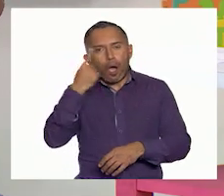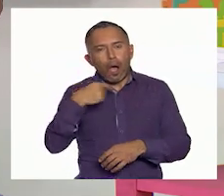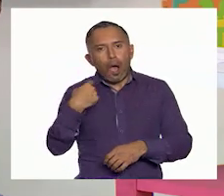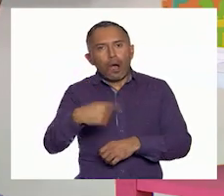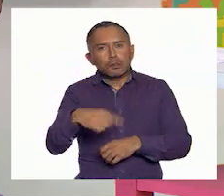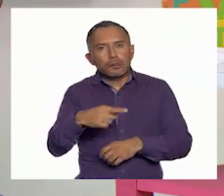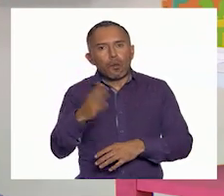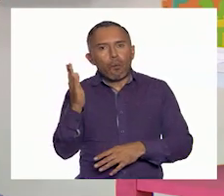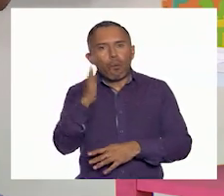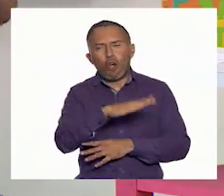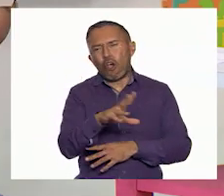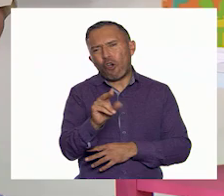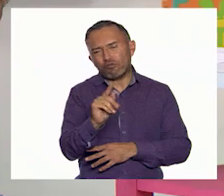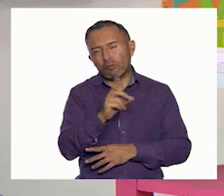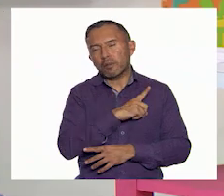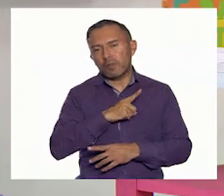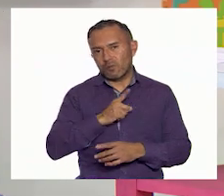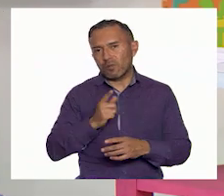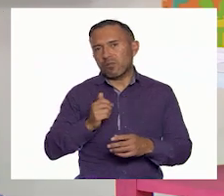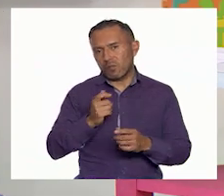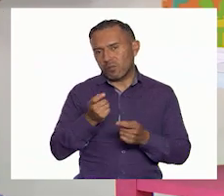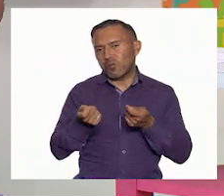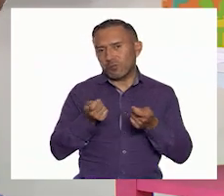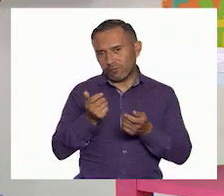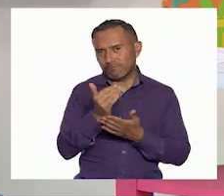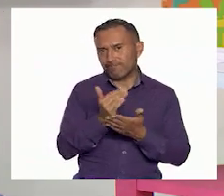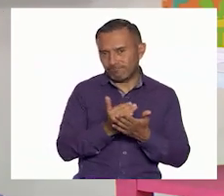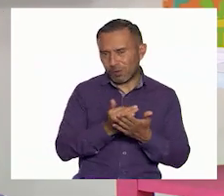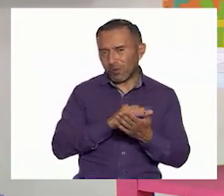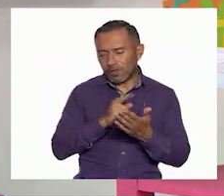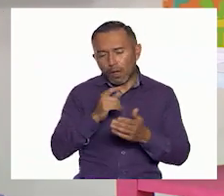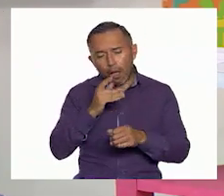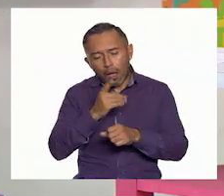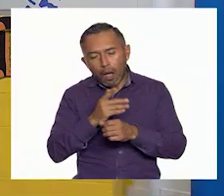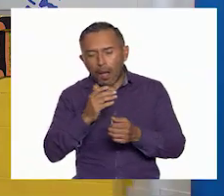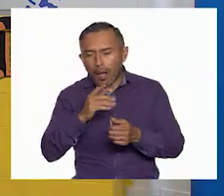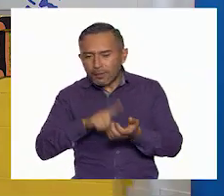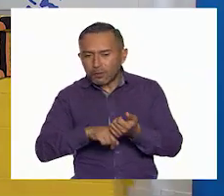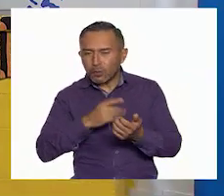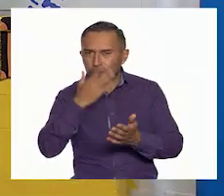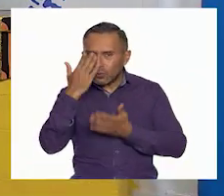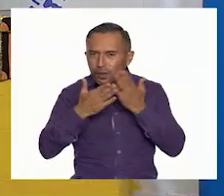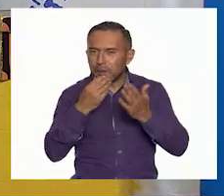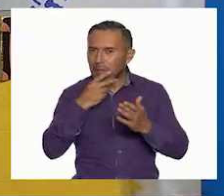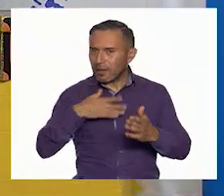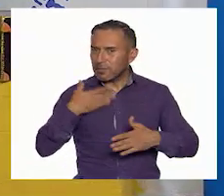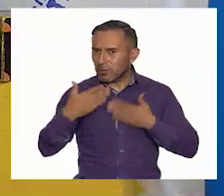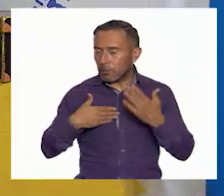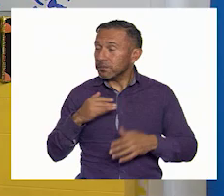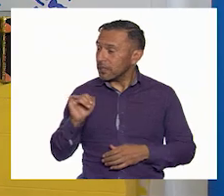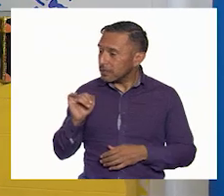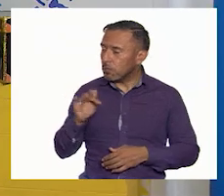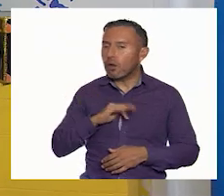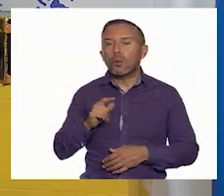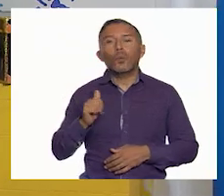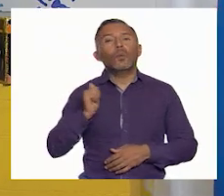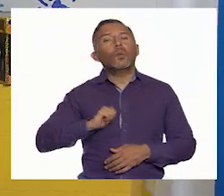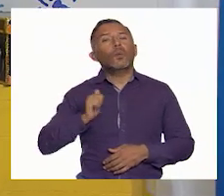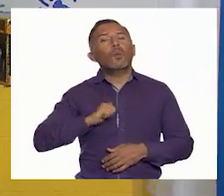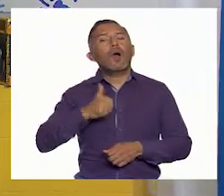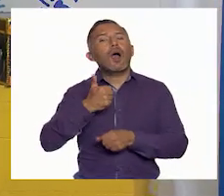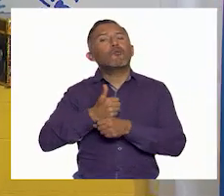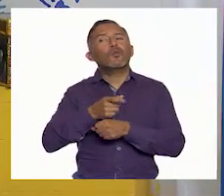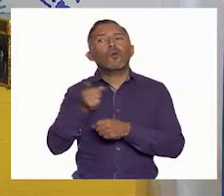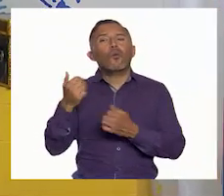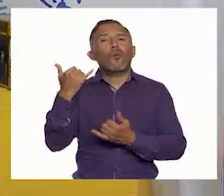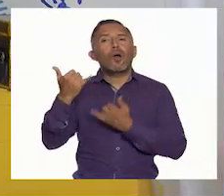el máximo provecho para estudiar y para divertirnos. Así es, y también, ¿por qué no retomar algunos de los juegos que hacían sus abuelitos para que no